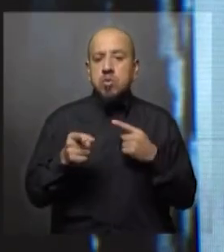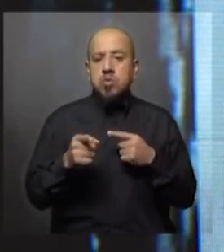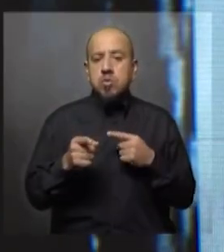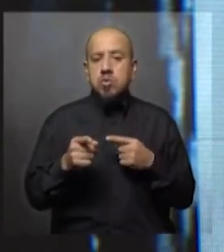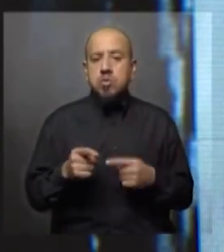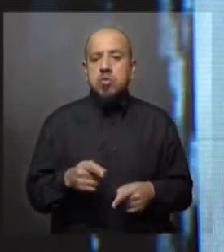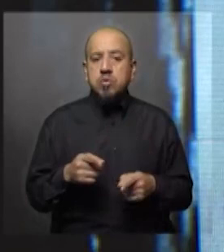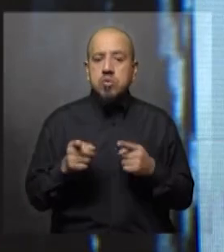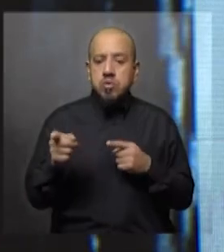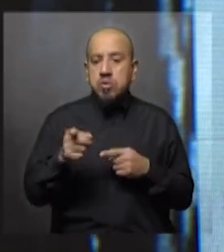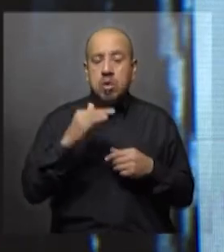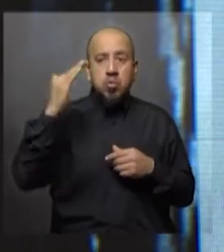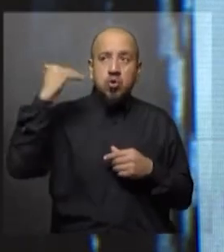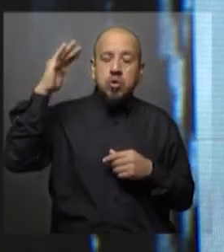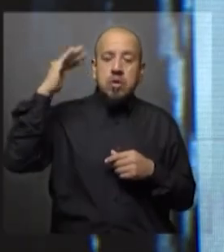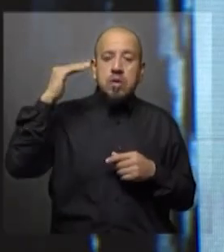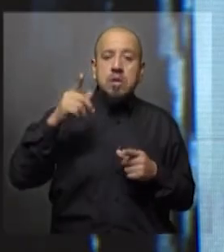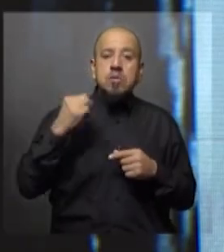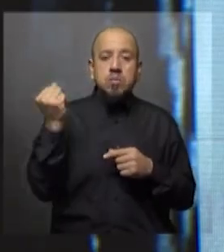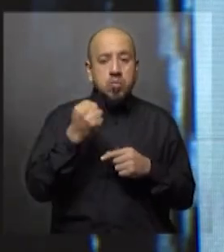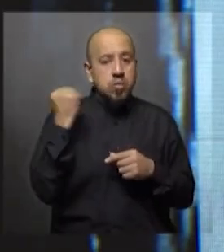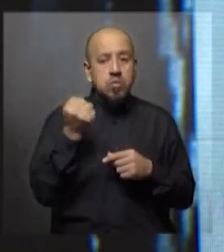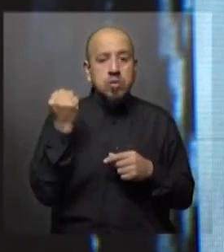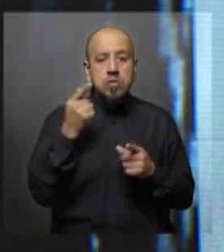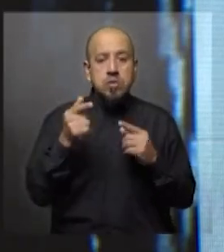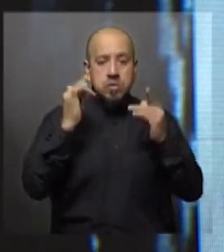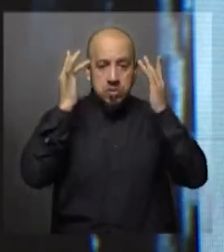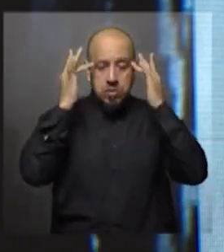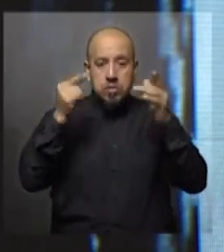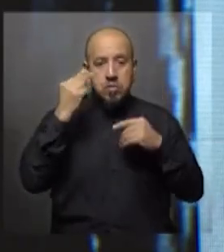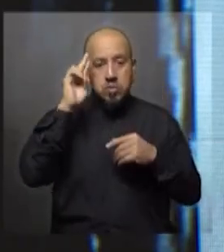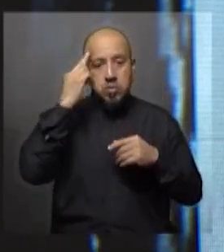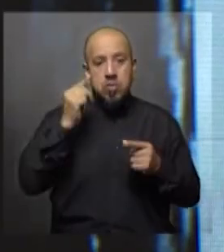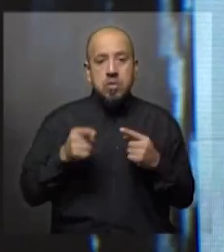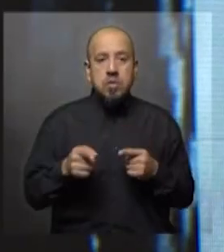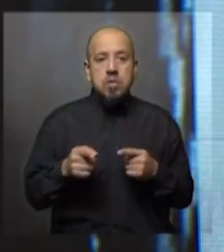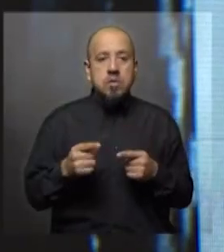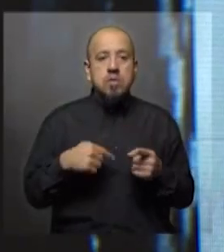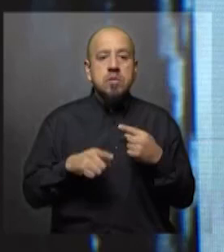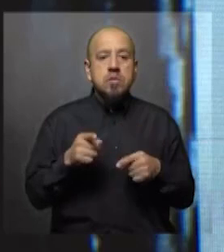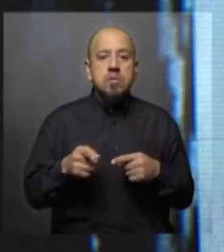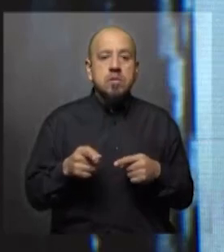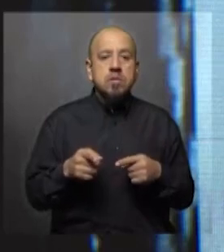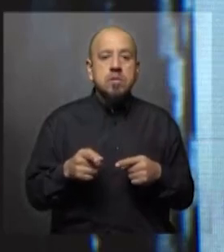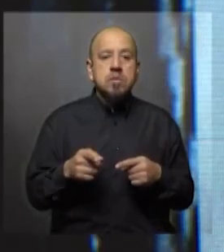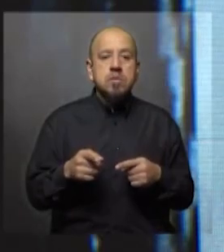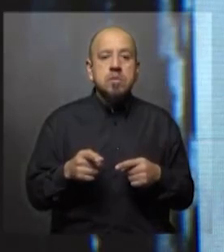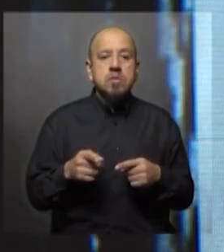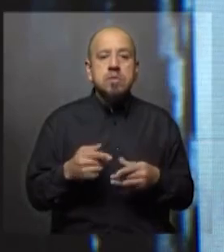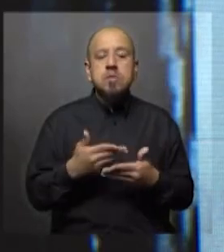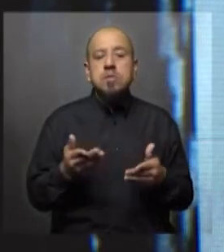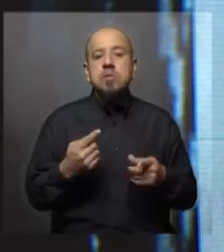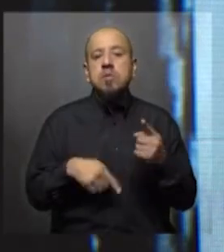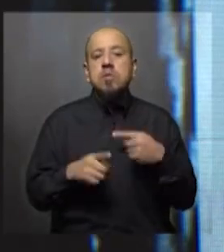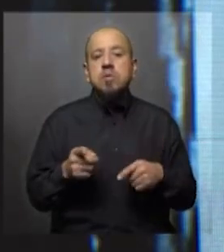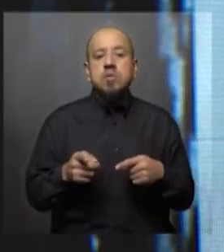por los medios a autoridades muy importantes de la educación uruguaya decir que eso está totalmente fuera de lugar entonces